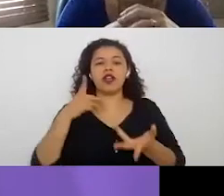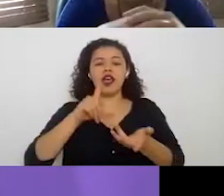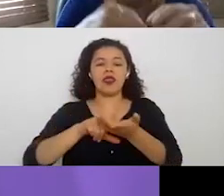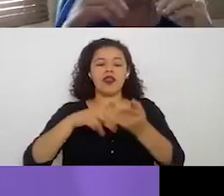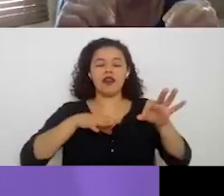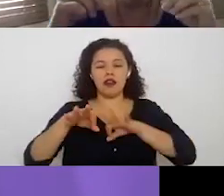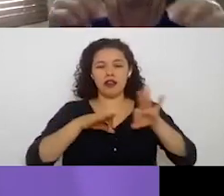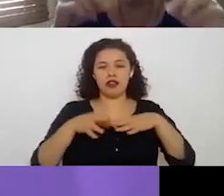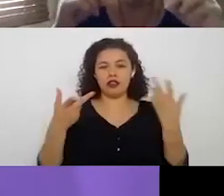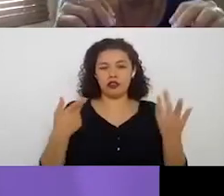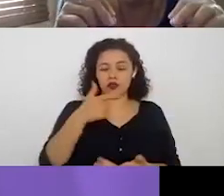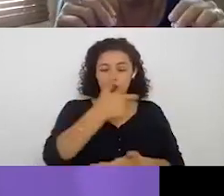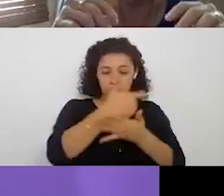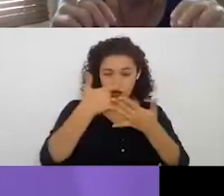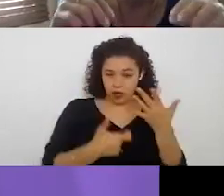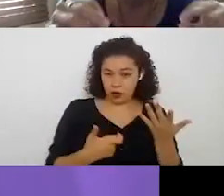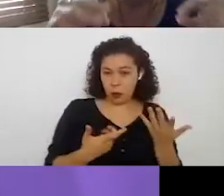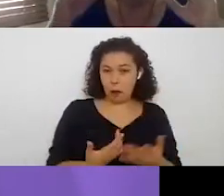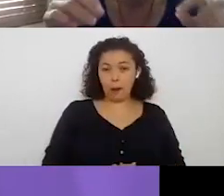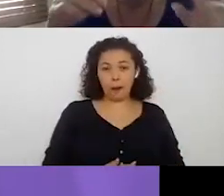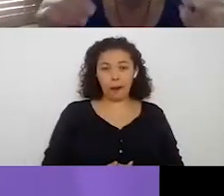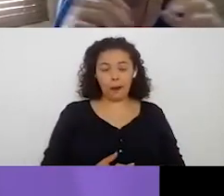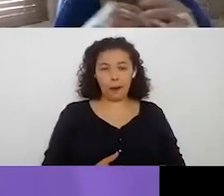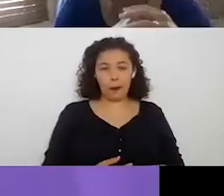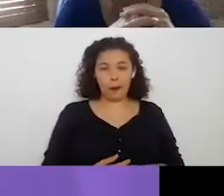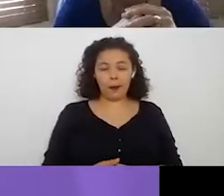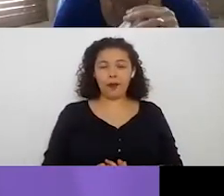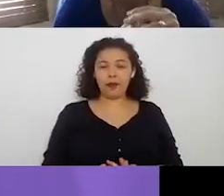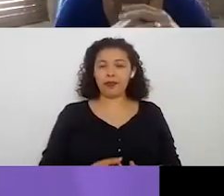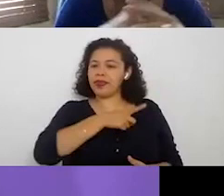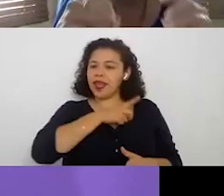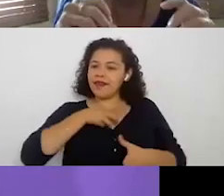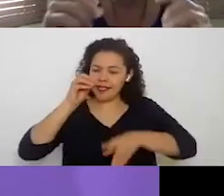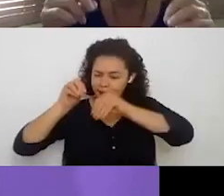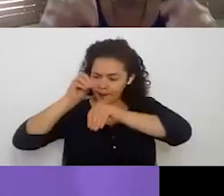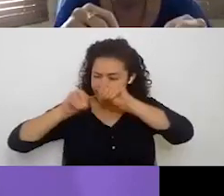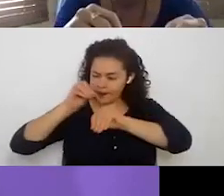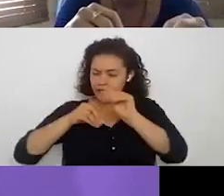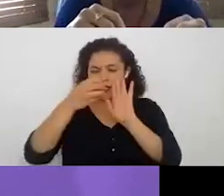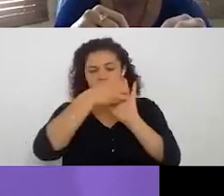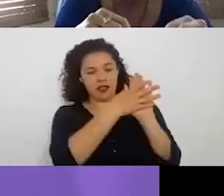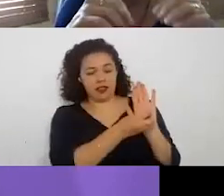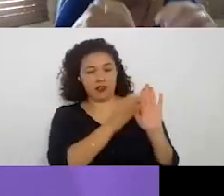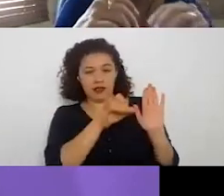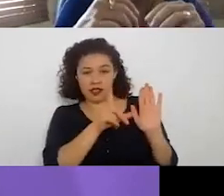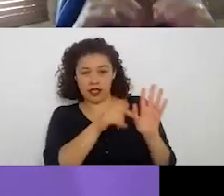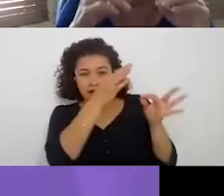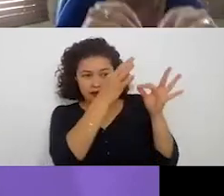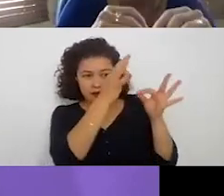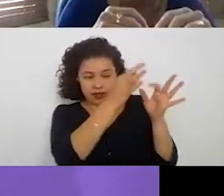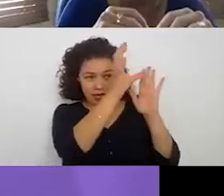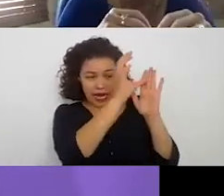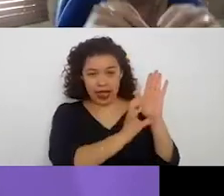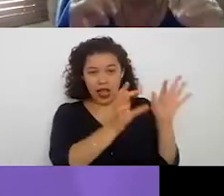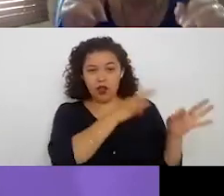Su contador deberá de hacer la contabilidad y cumplir con una agenda fiscal. Y ustedes deberán de